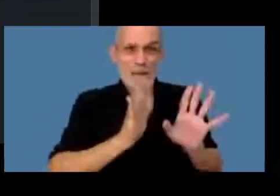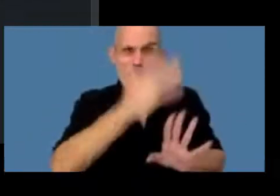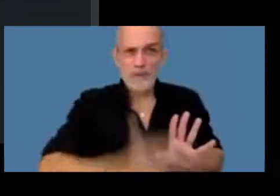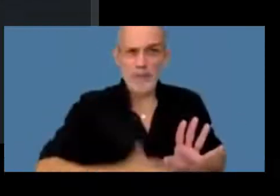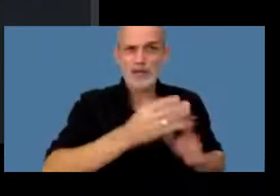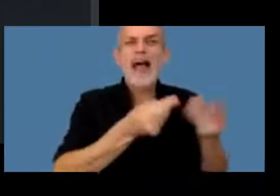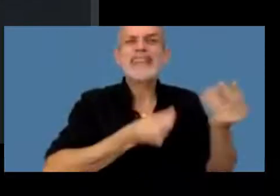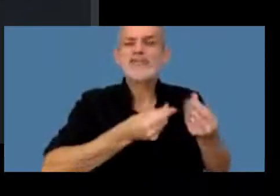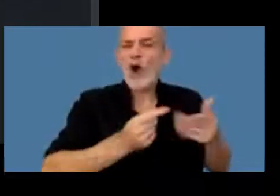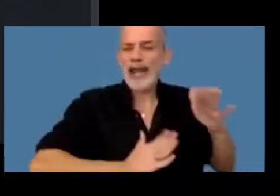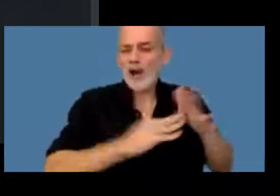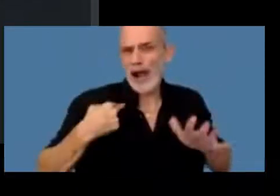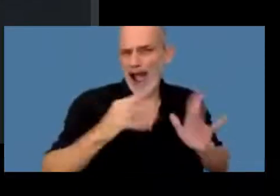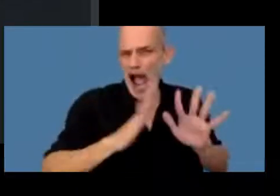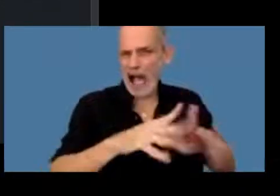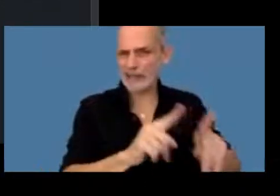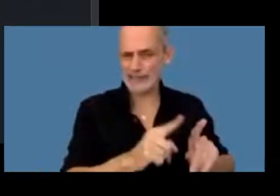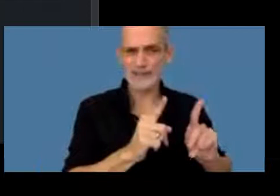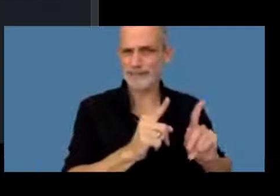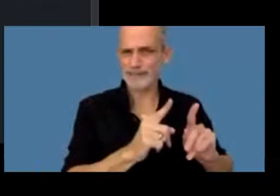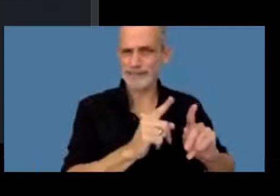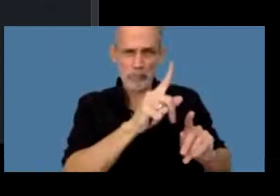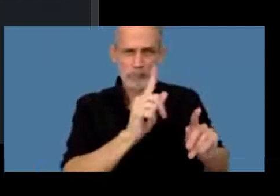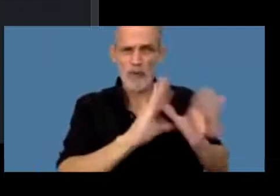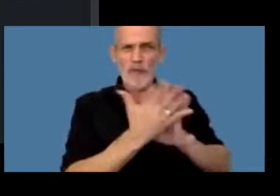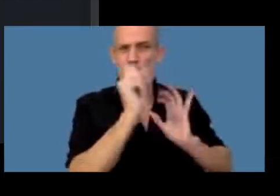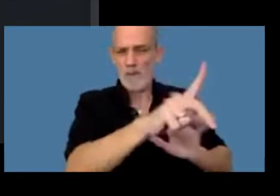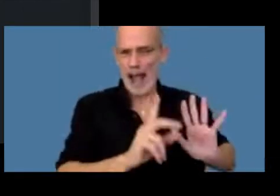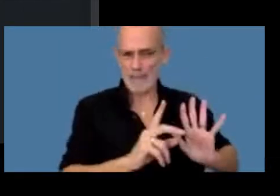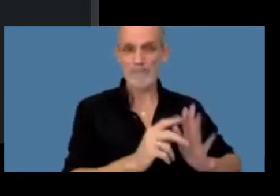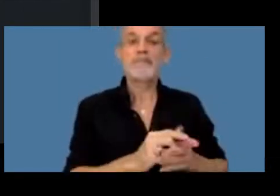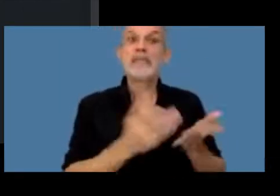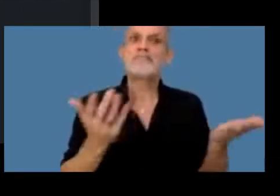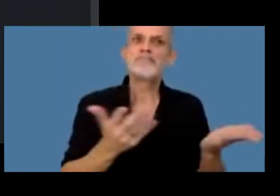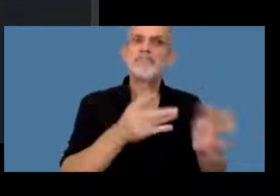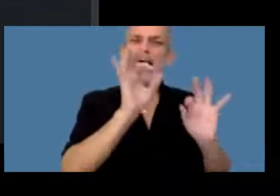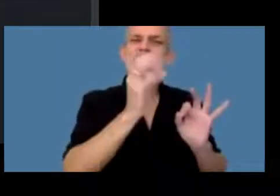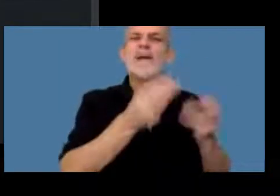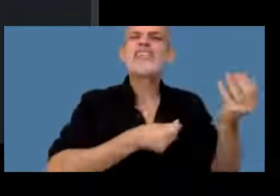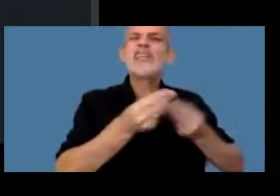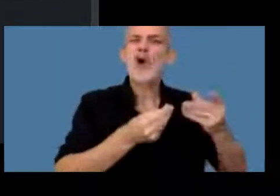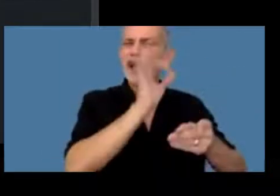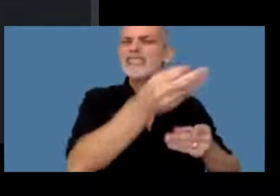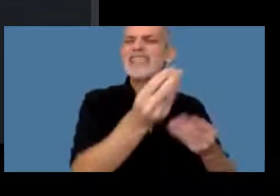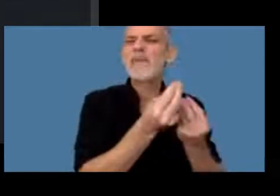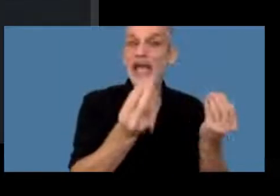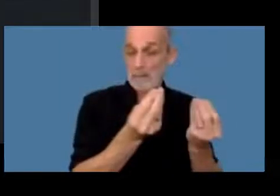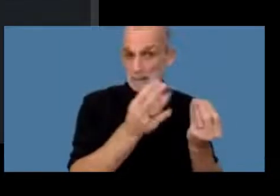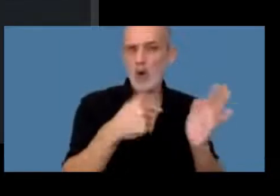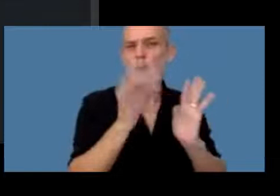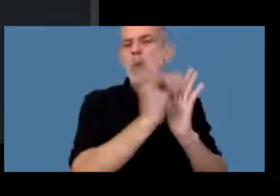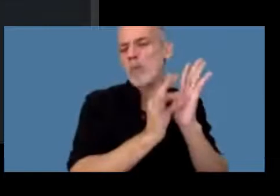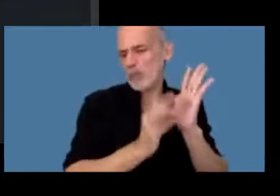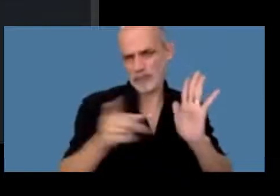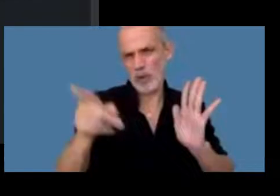de todos los que trabajan en tesorería, digamos, ¿no? ¿Y qué tienen que saber en tesorería? Acá ya esto no los voy a puntear, pero ya lo conocen ustedes